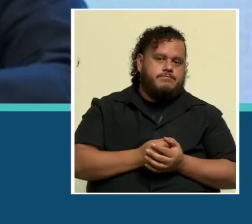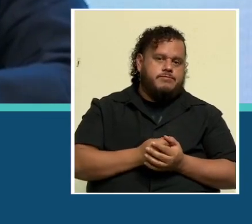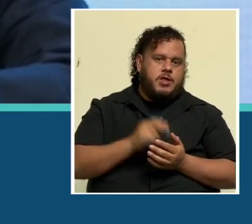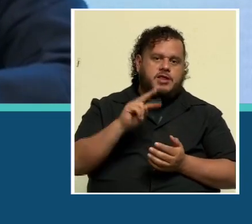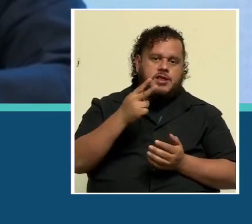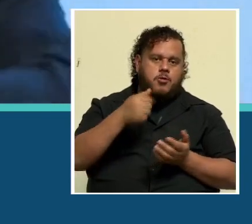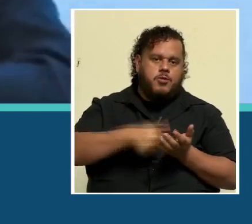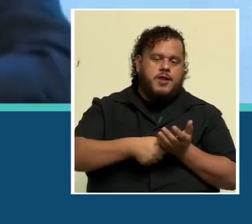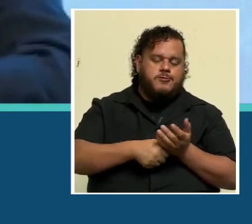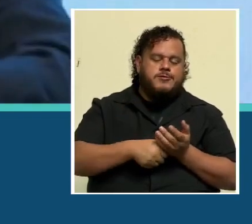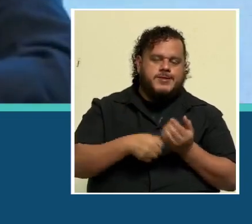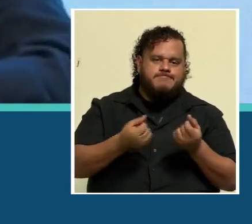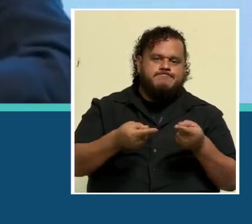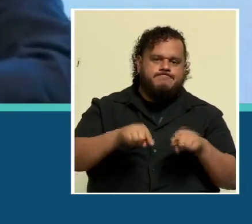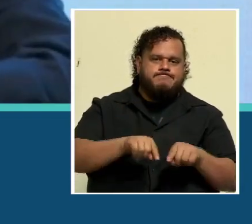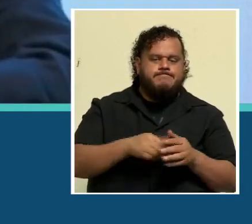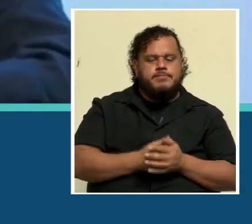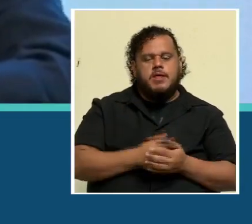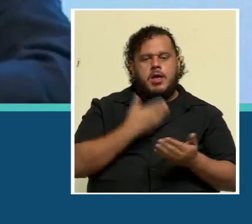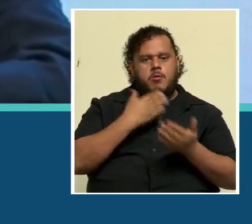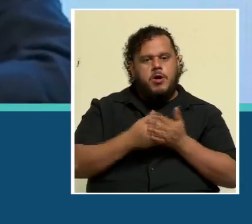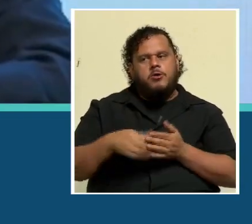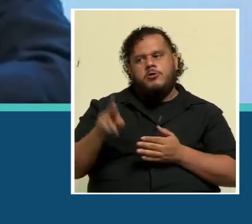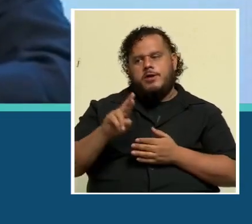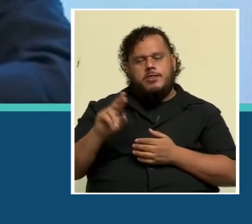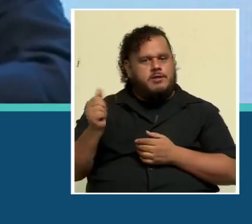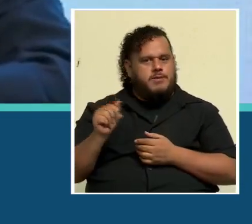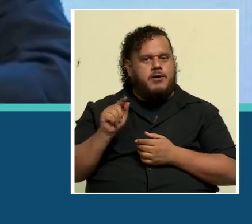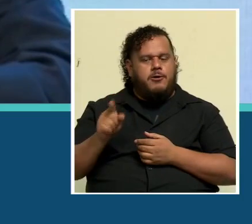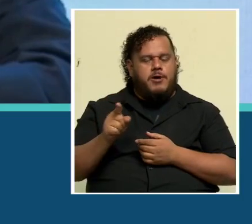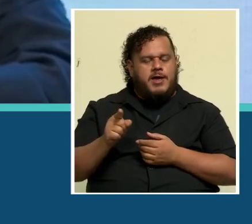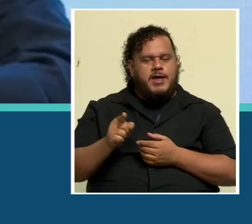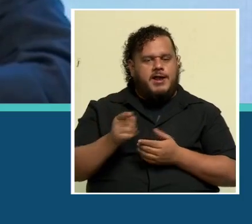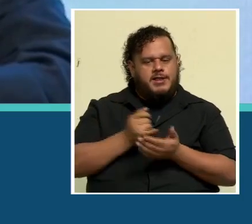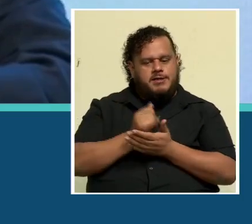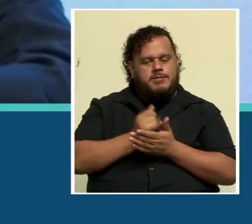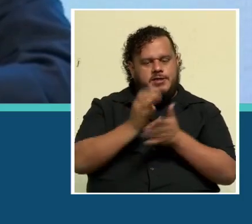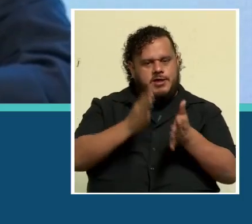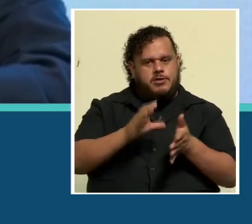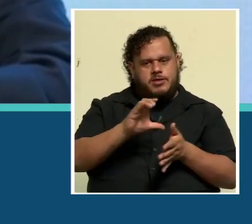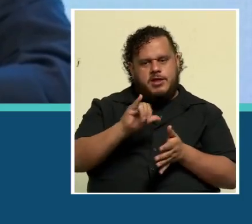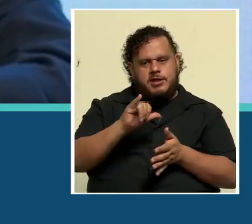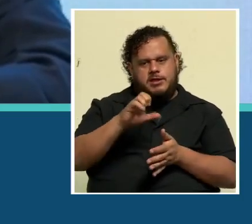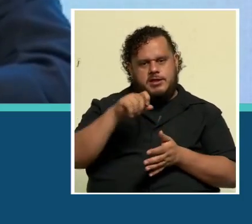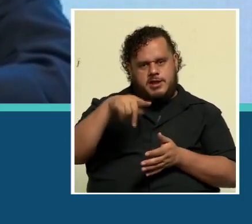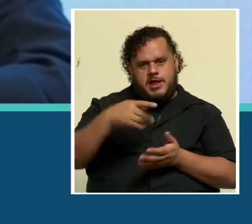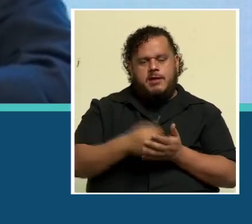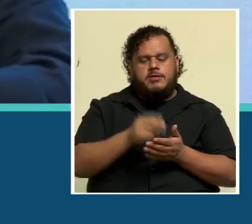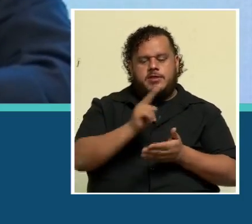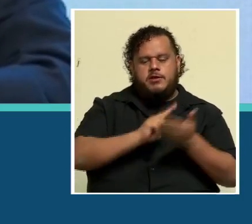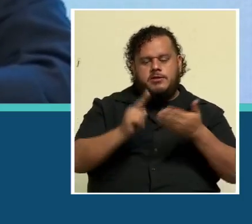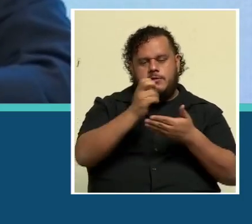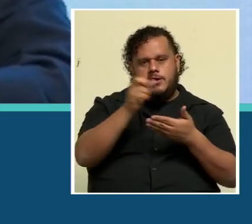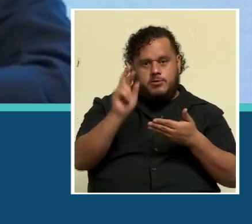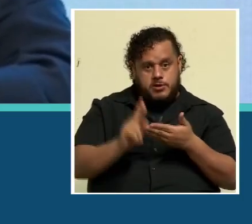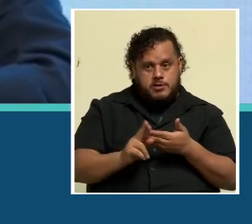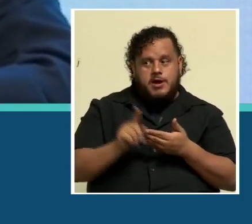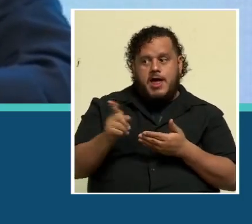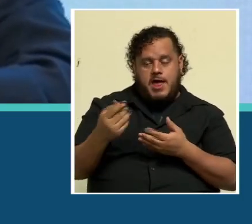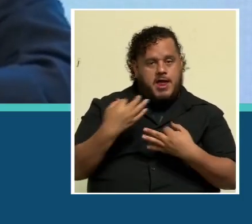Perfecto, Ronald Alfaro, entonces investigador del CIEP de la Universidad de Costa Rica, quien nos explicaba un poco